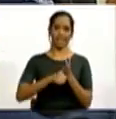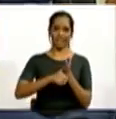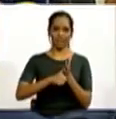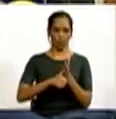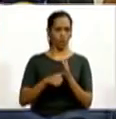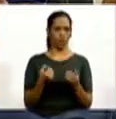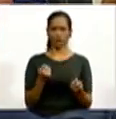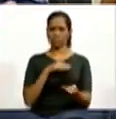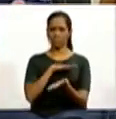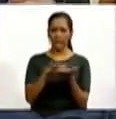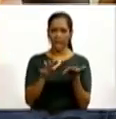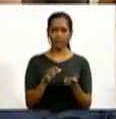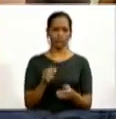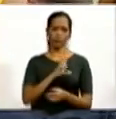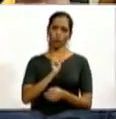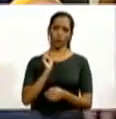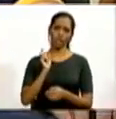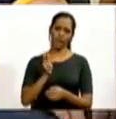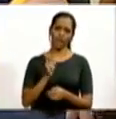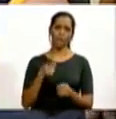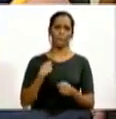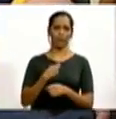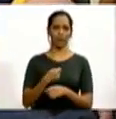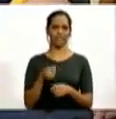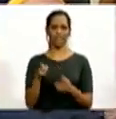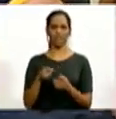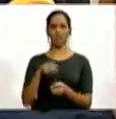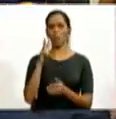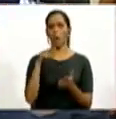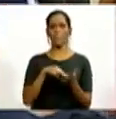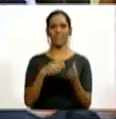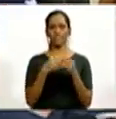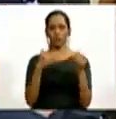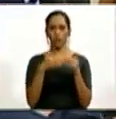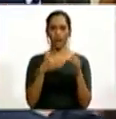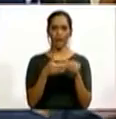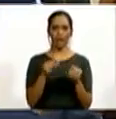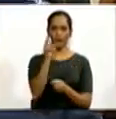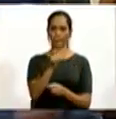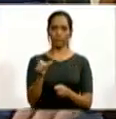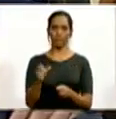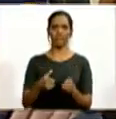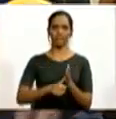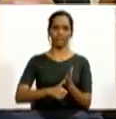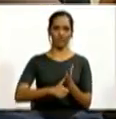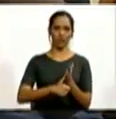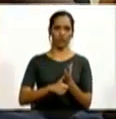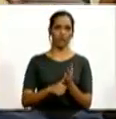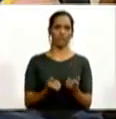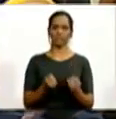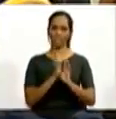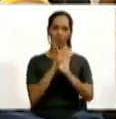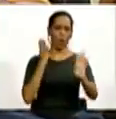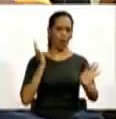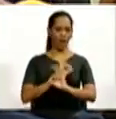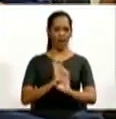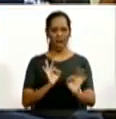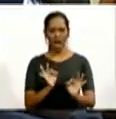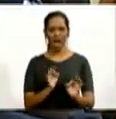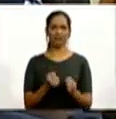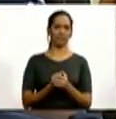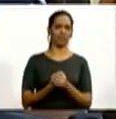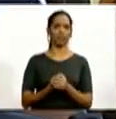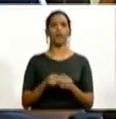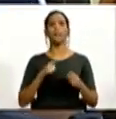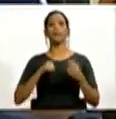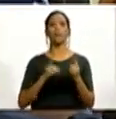gratuito, la gente no debía pagar para ello. Pero ellos son los que agarran y le dan $2,000 a un gestor para que le saque la cédula sin hacer acolo, sin de repente cumplir con todo el protocolo.